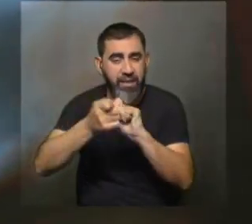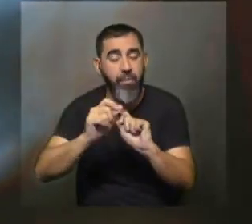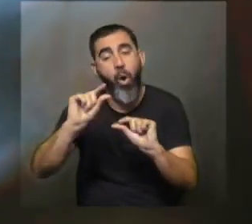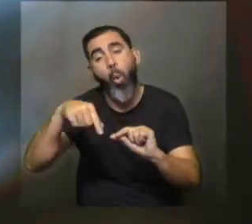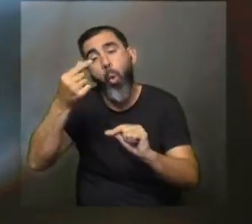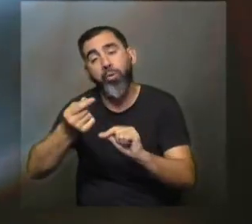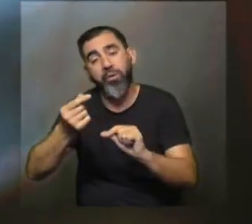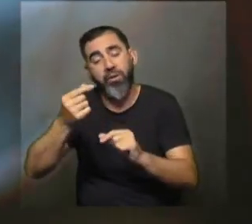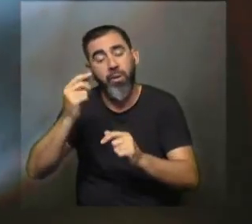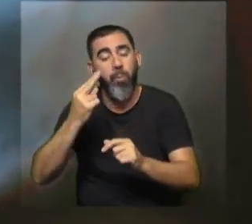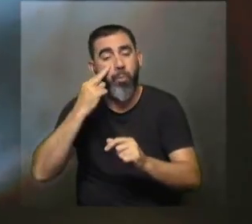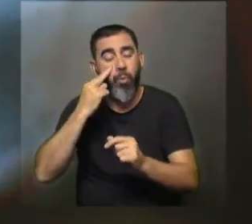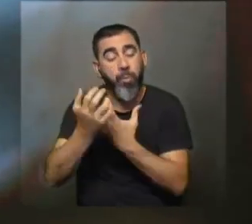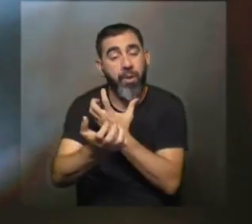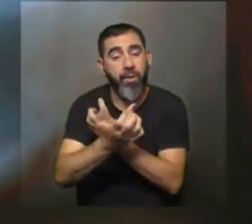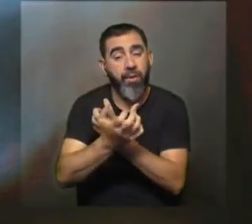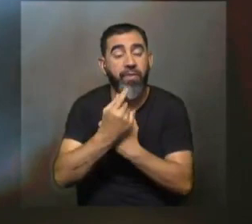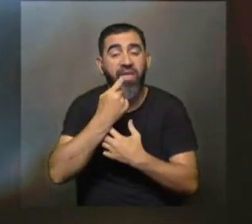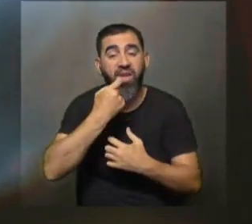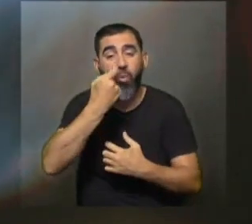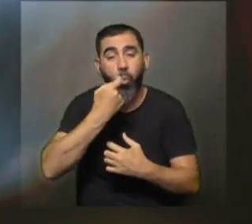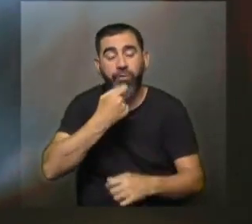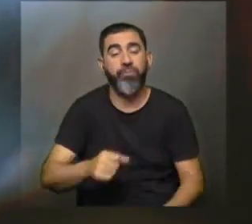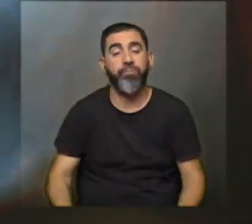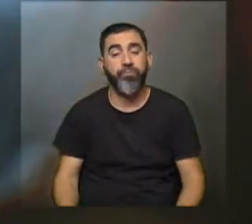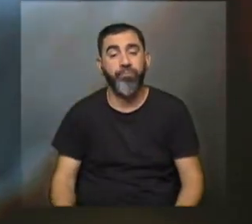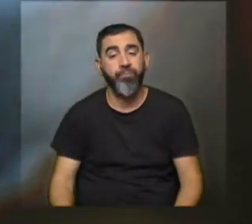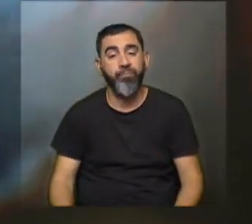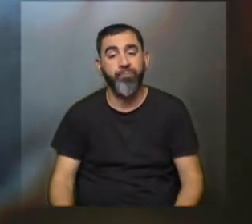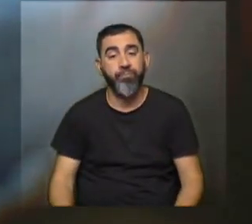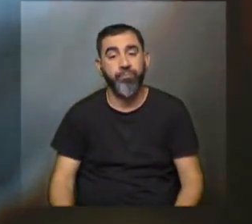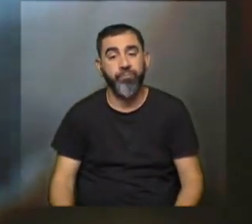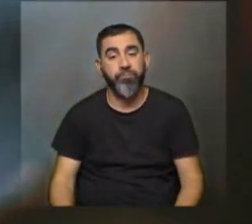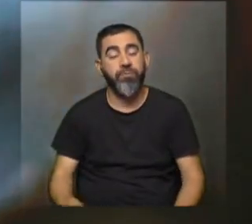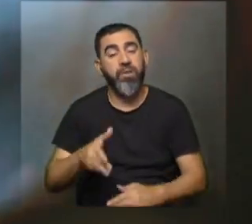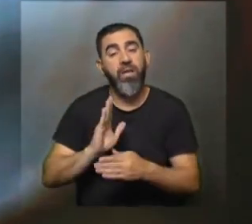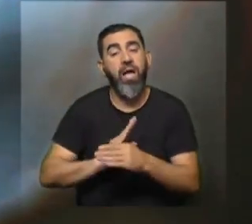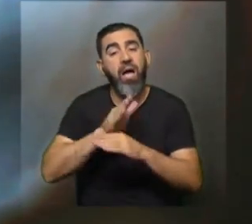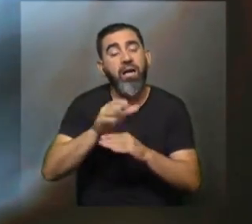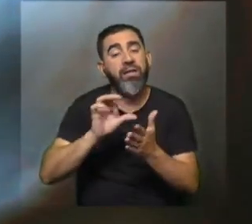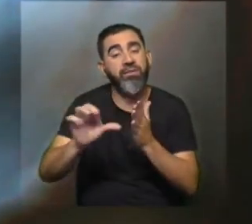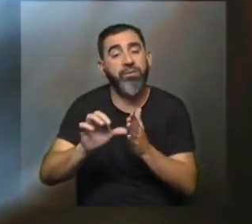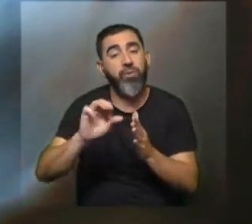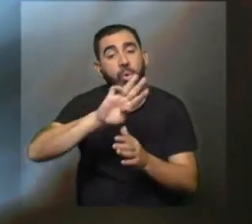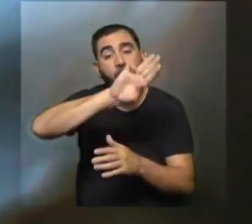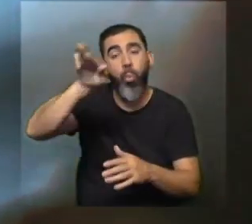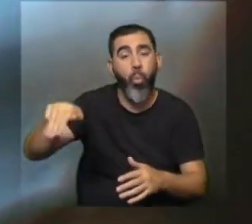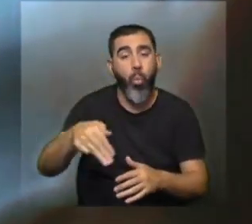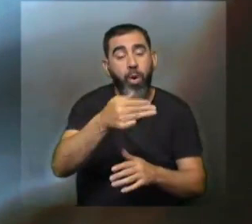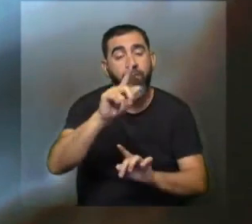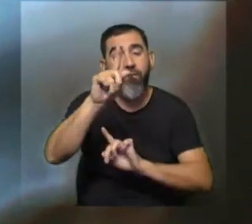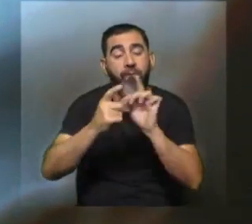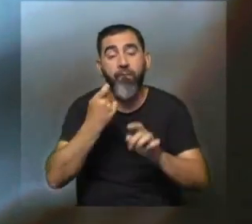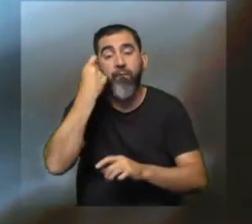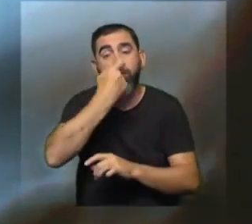tipo de descalcificaciones no asociadas a caries. Para acceder al servicio hay que ingresar en la página web de Facultad